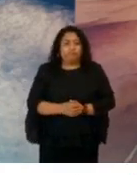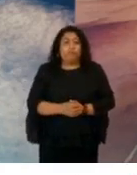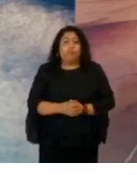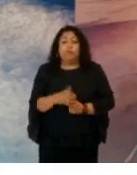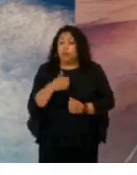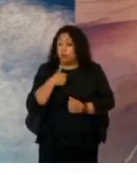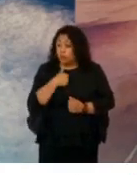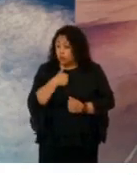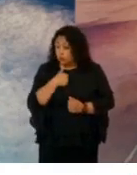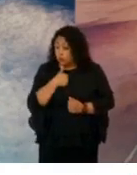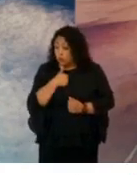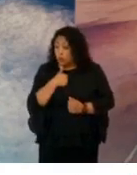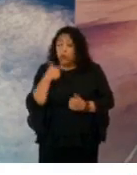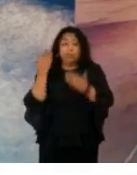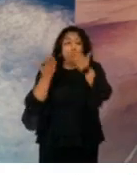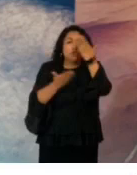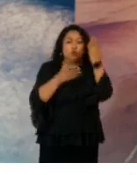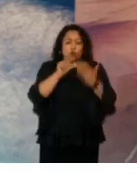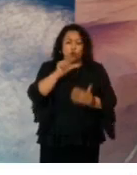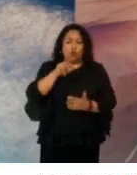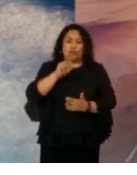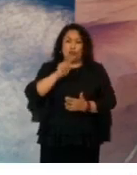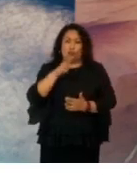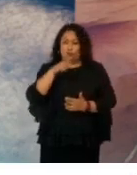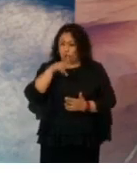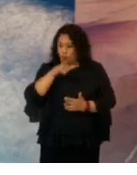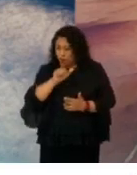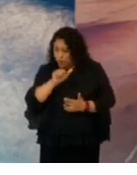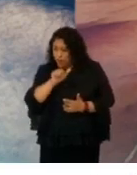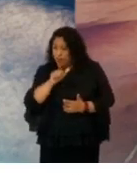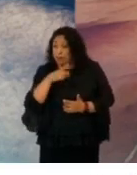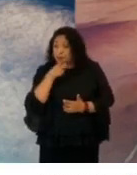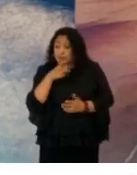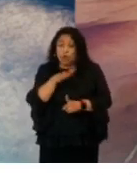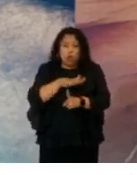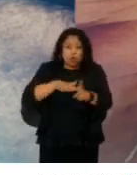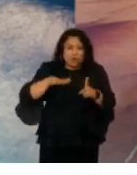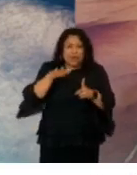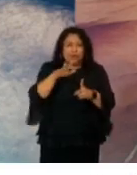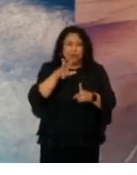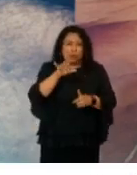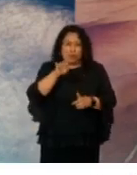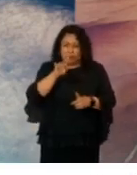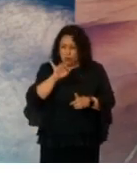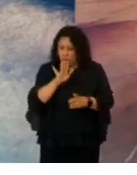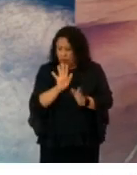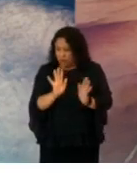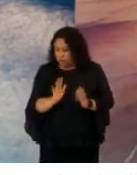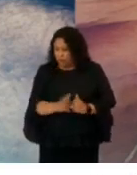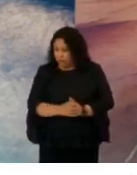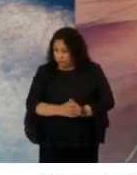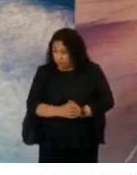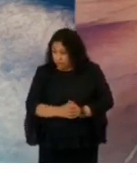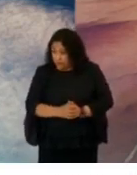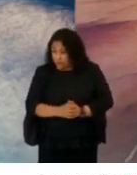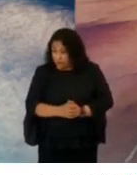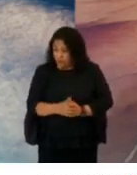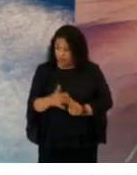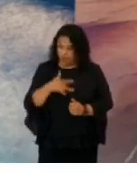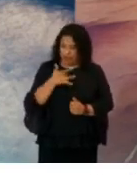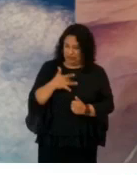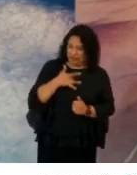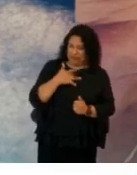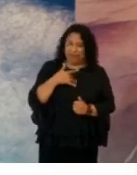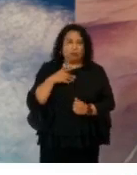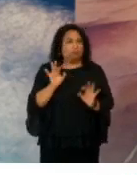qué gusta la pregunta porque estoy estudiando antropología, entonces cada vez que me dicen hablemos del contexto actual, me pongo como, me quedo, estoy muy